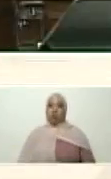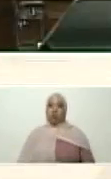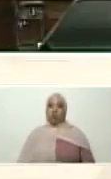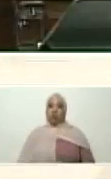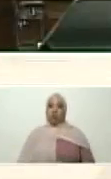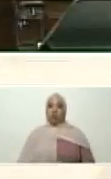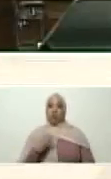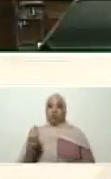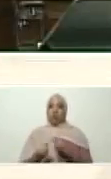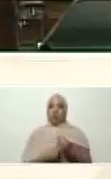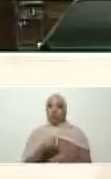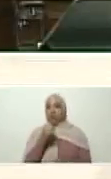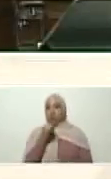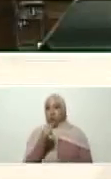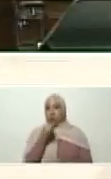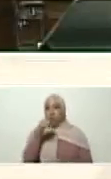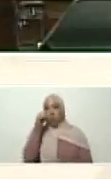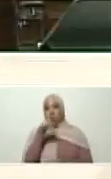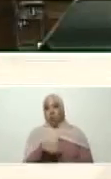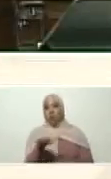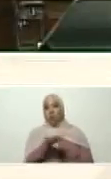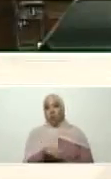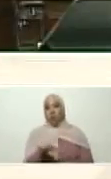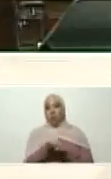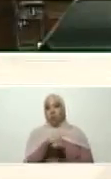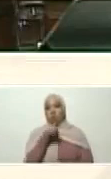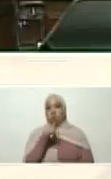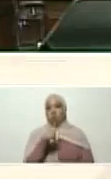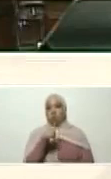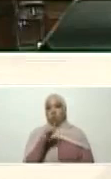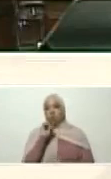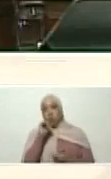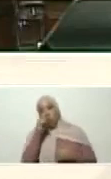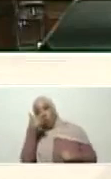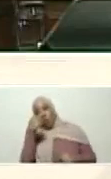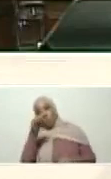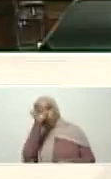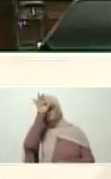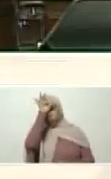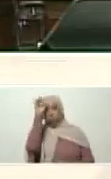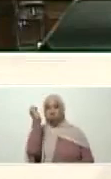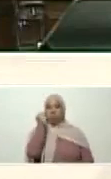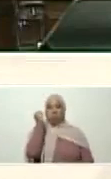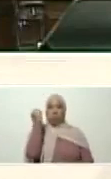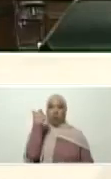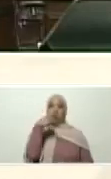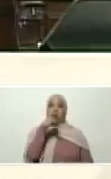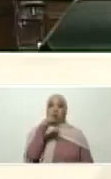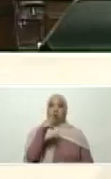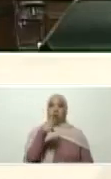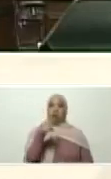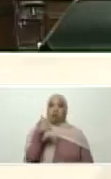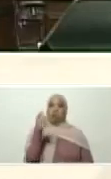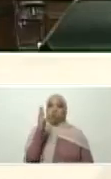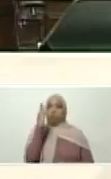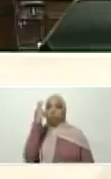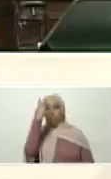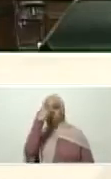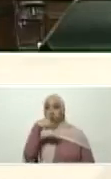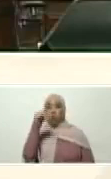parafraseando a Bolívar, un pueblo ignorante, dormido y desmovilizado, será instrumento ciego de su